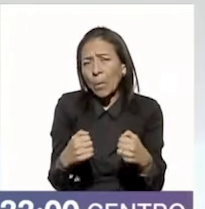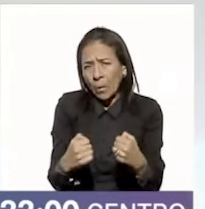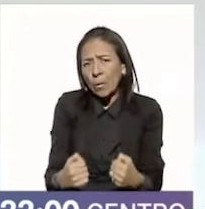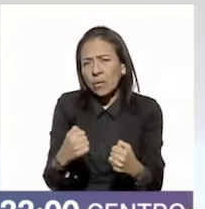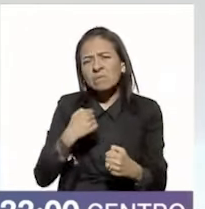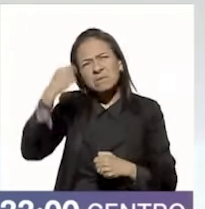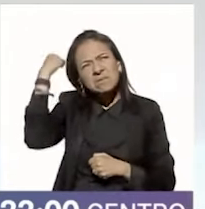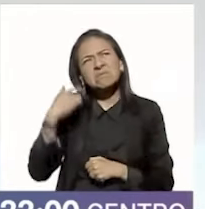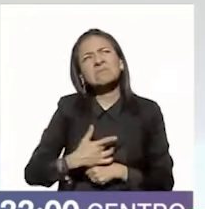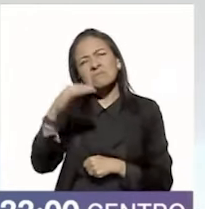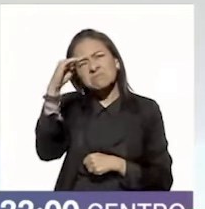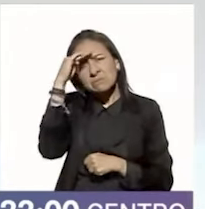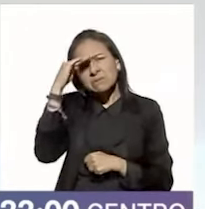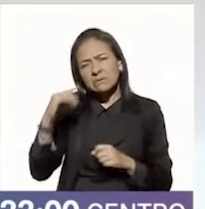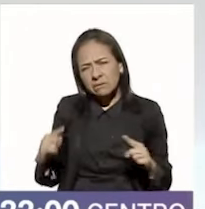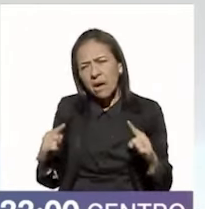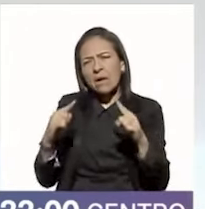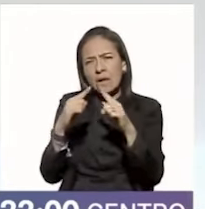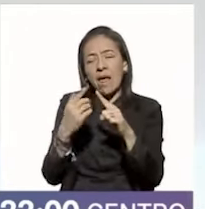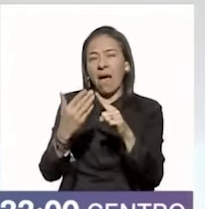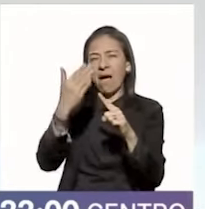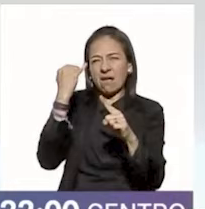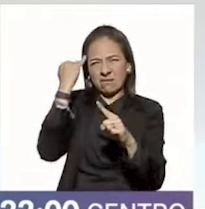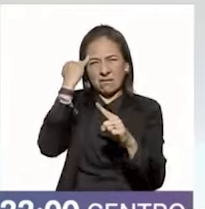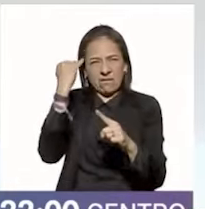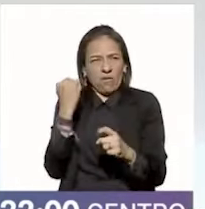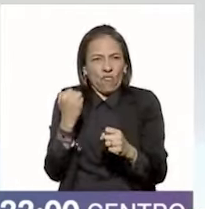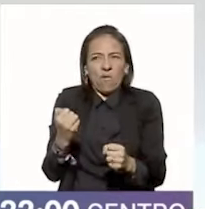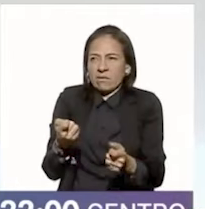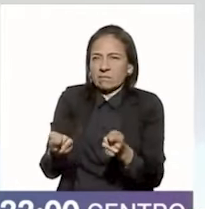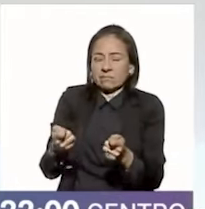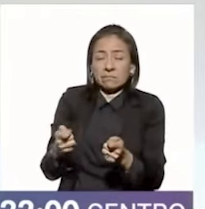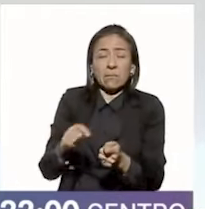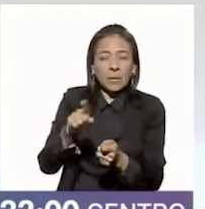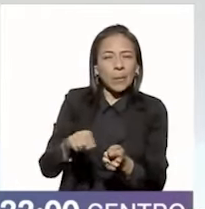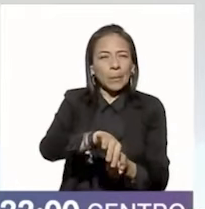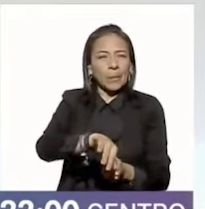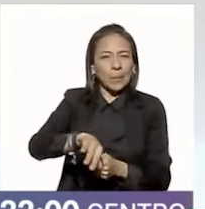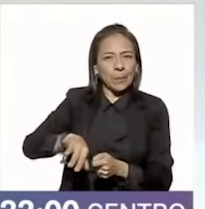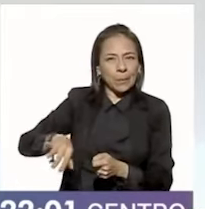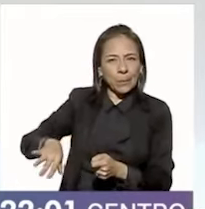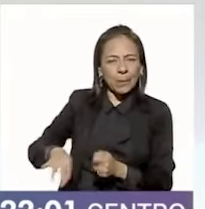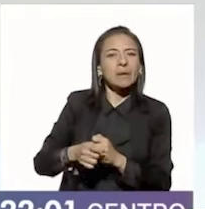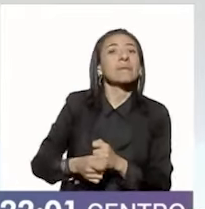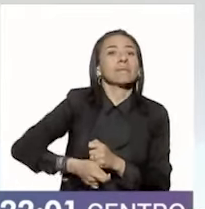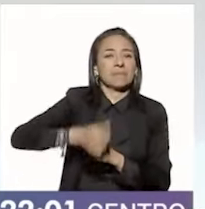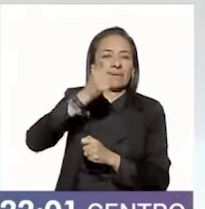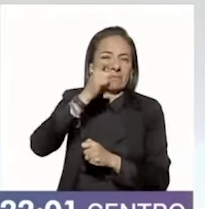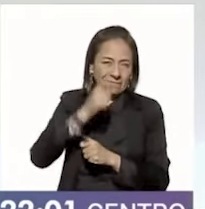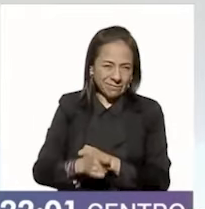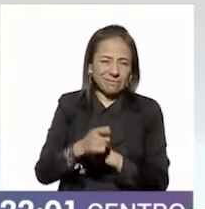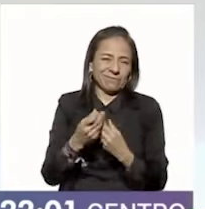la Iglesia fue desplazada como gran aparato ideológico, primero por los grandes medios masivos de comunicación, y